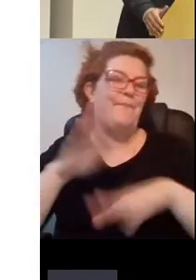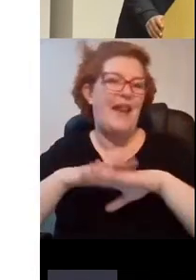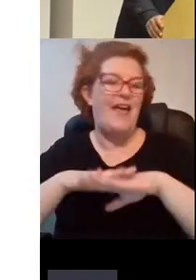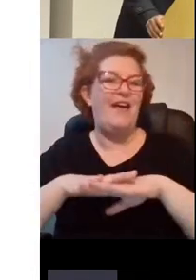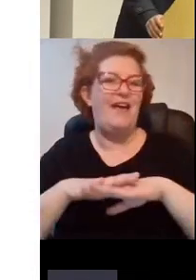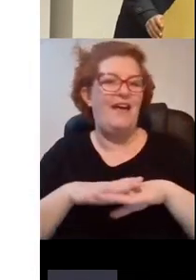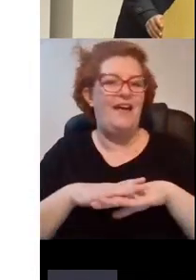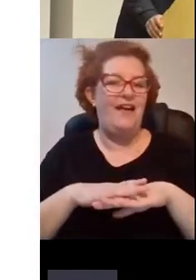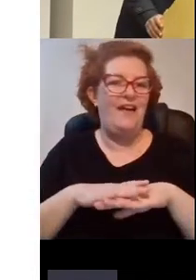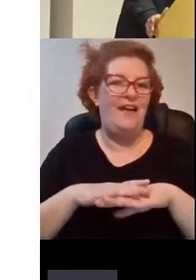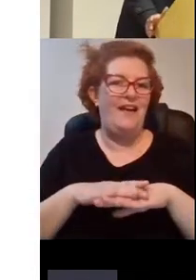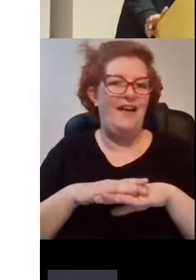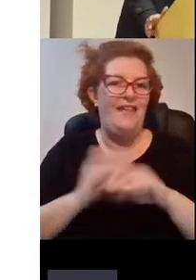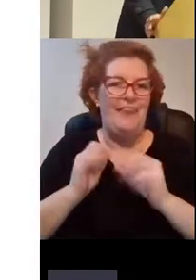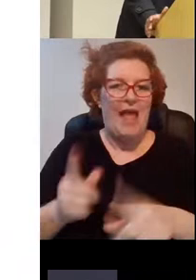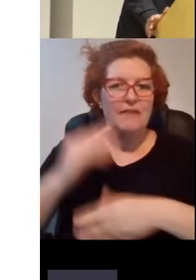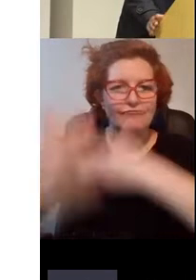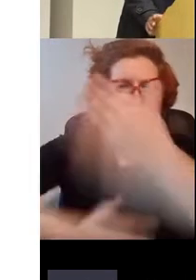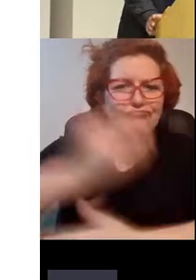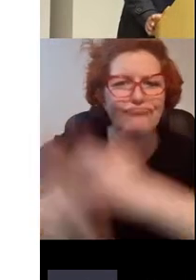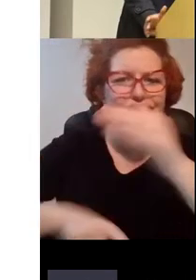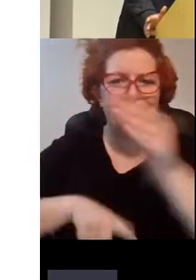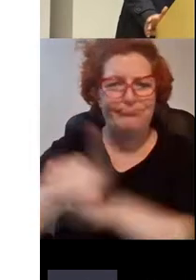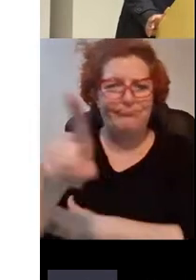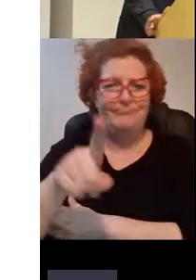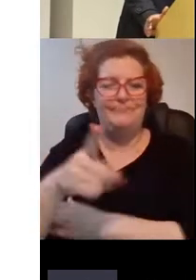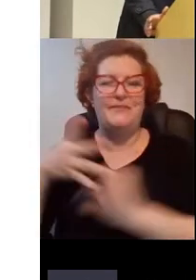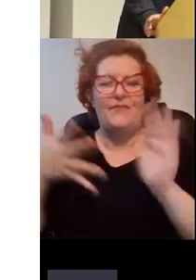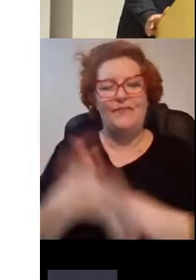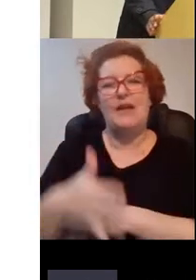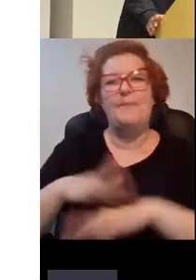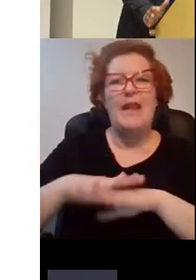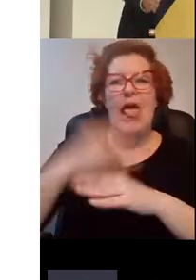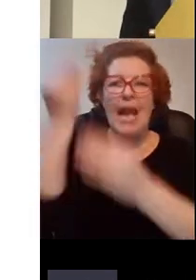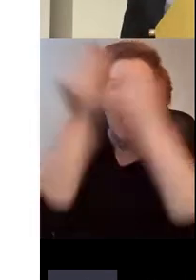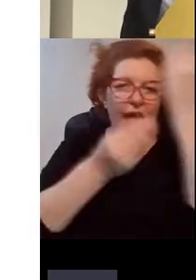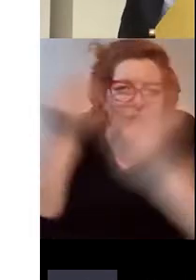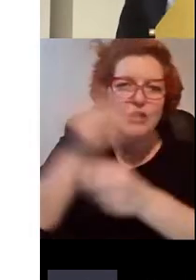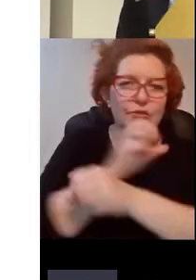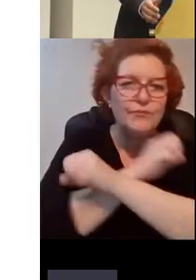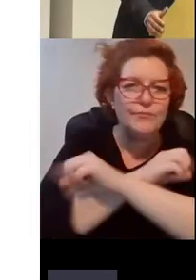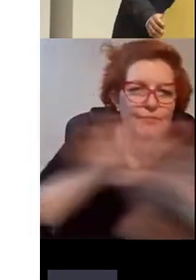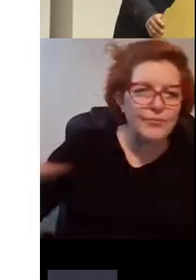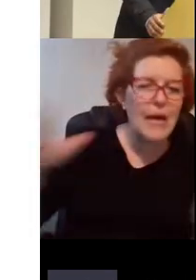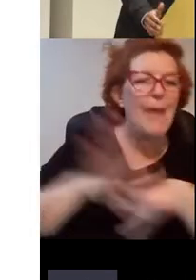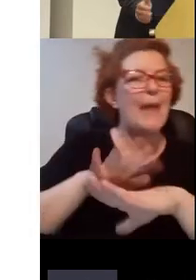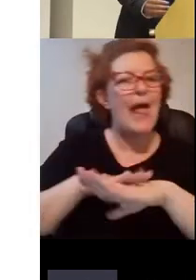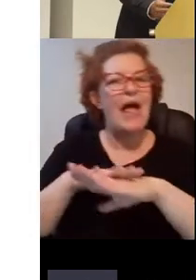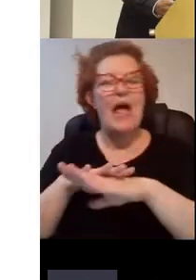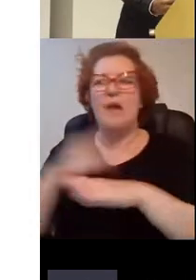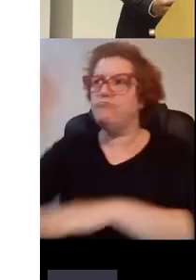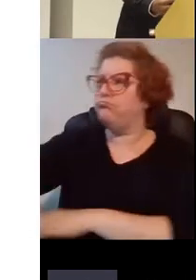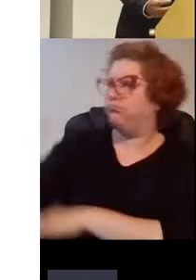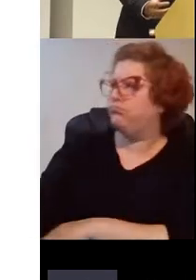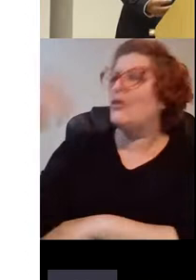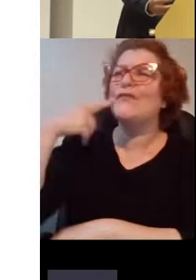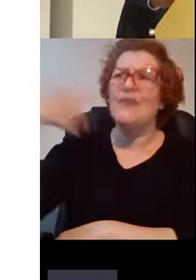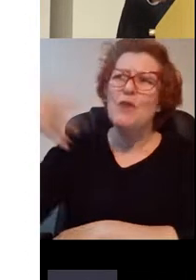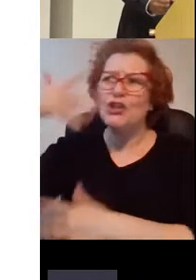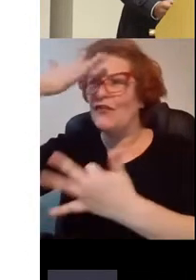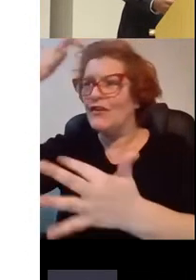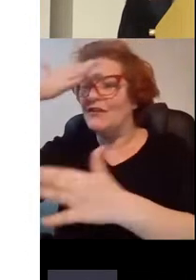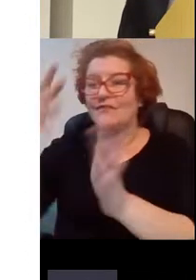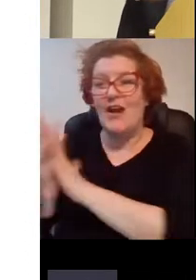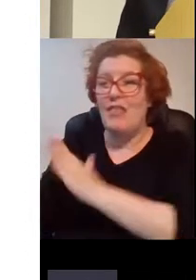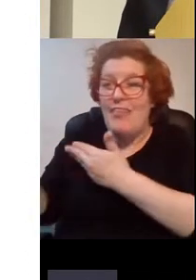suficientes para entablar, por ejemplo, conversaciones, reflexiones con esas grandes figuras que de alguna manera cierran esas